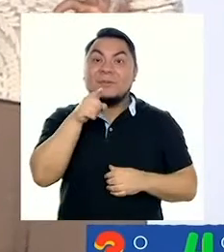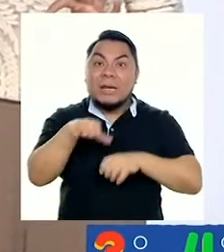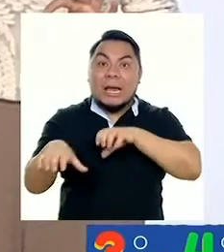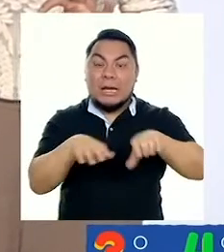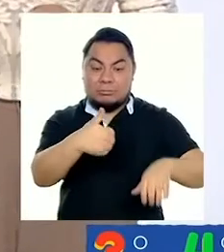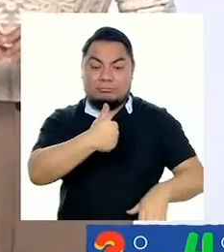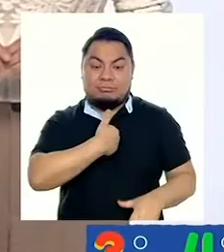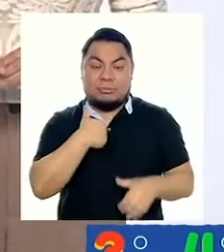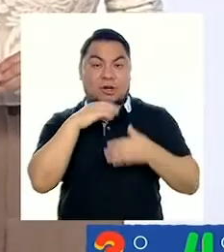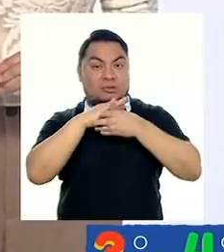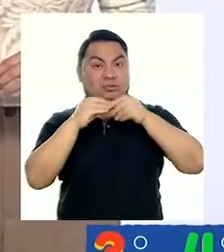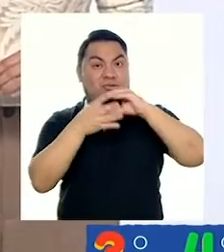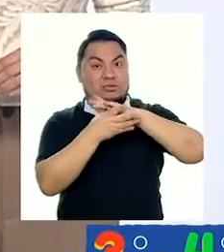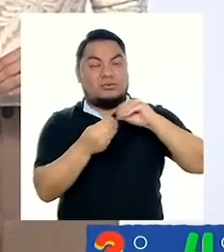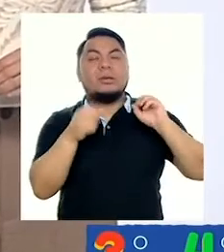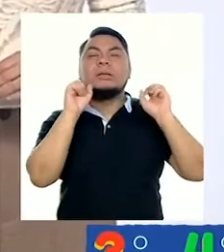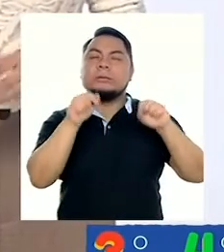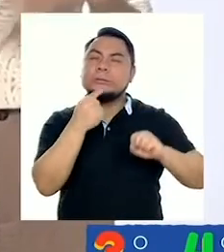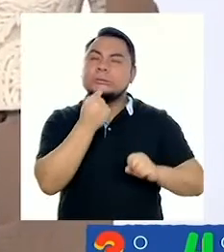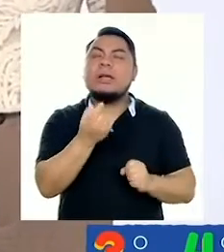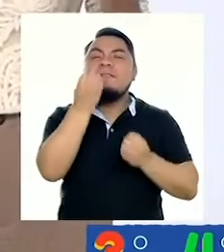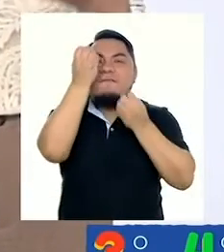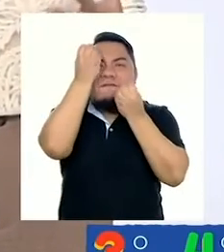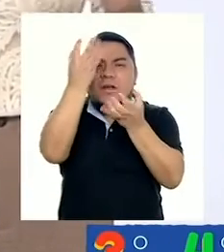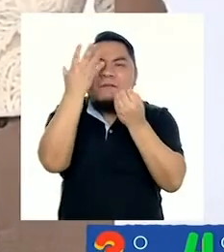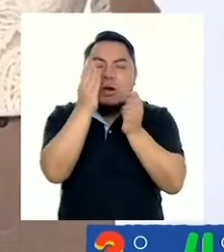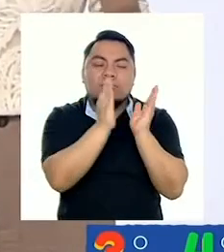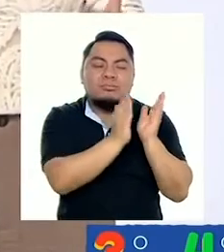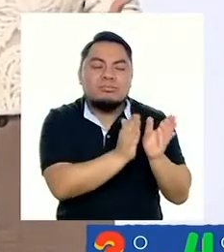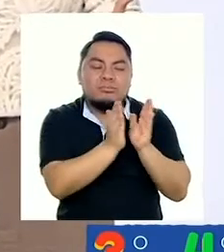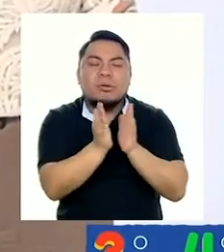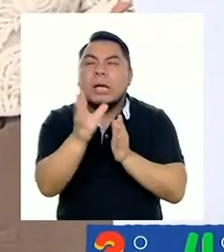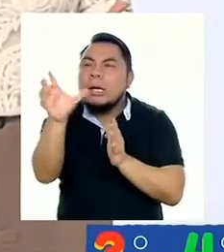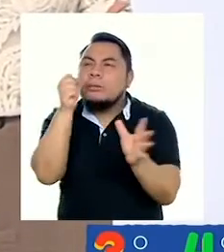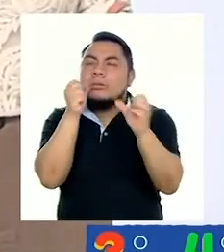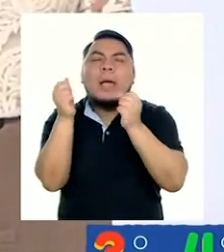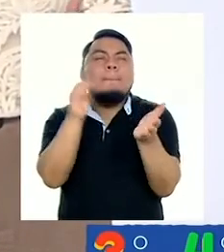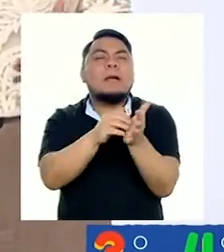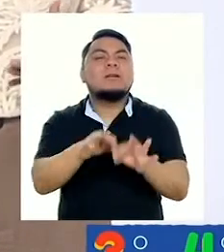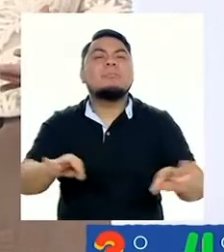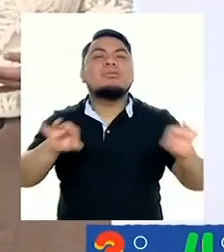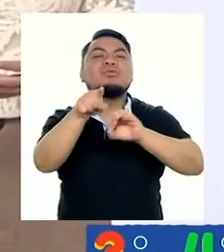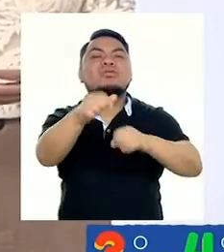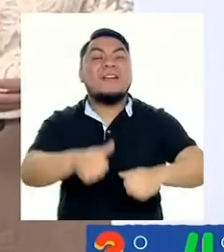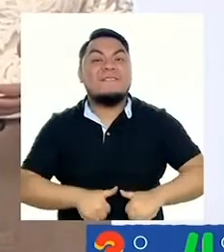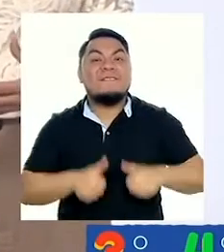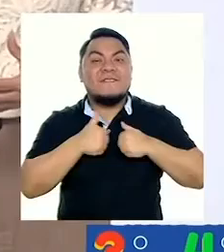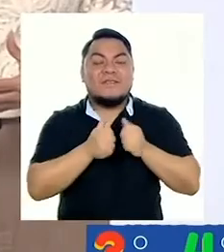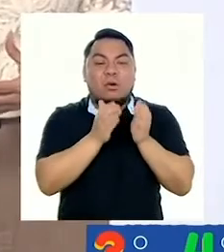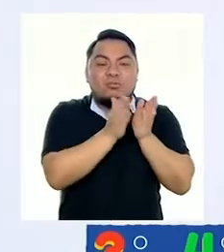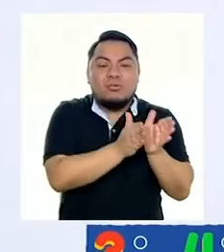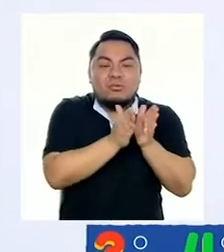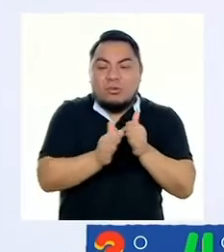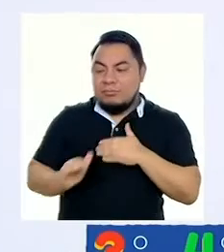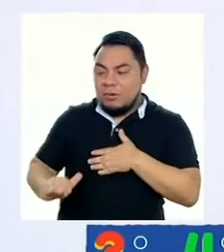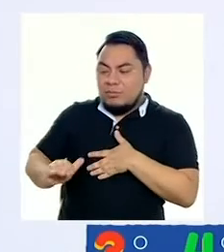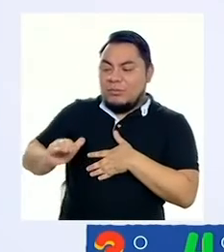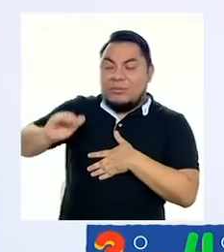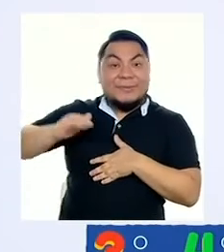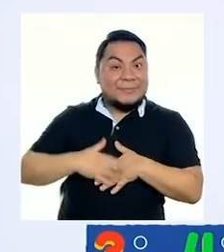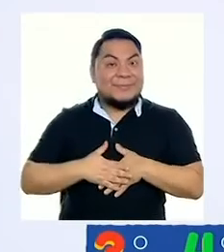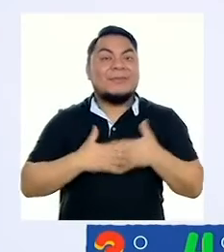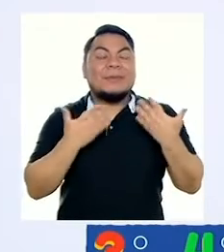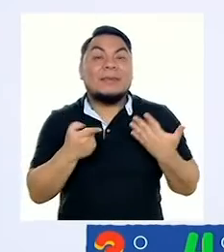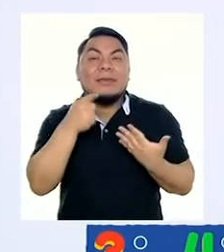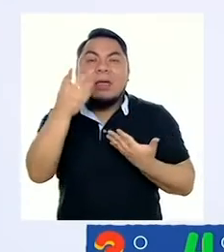su autobiografía van a organizar la información más importante de sus vidas en orden cronológico. Pueden